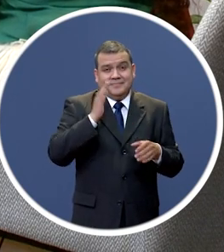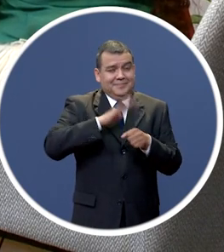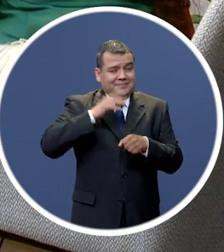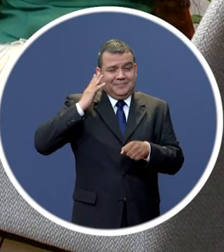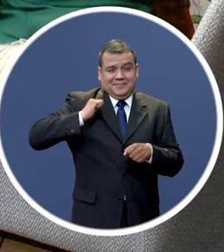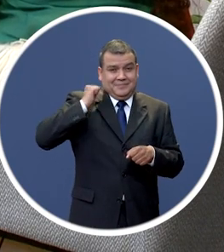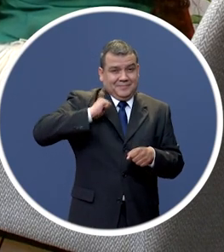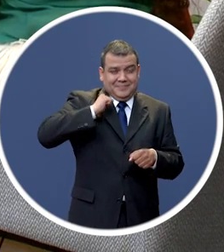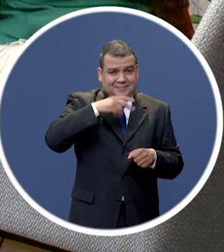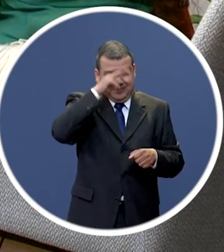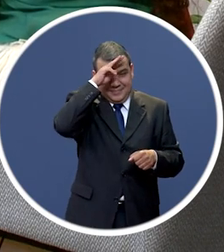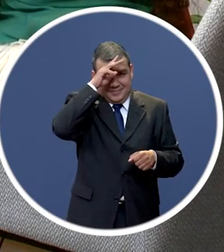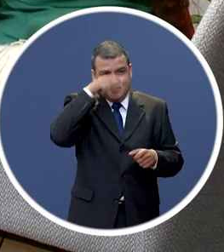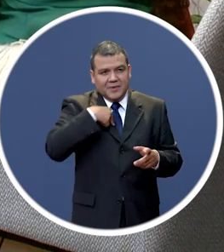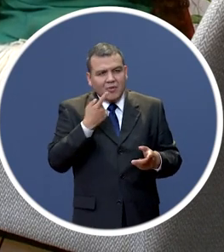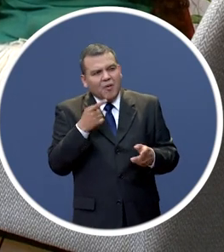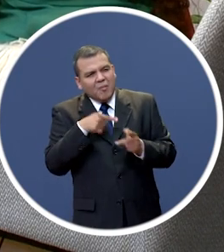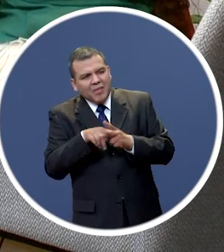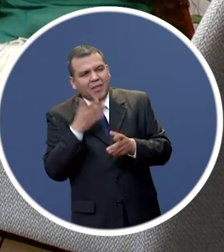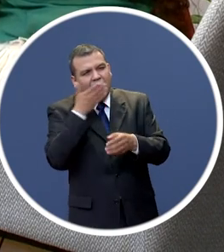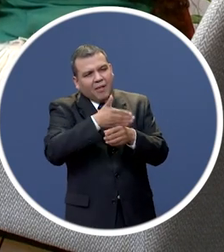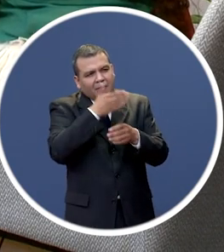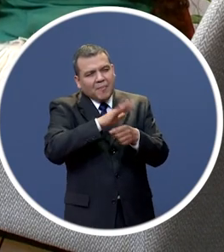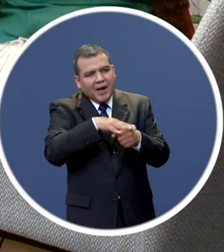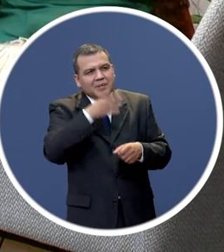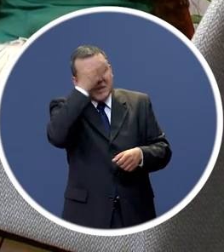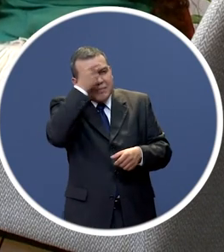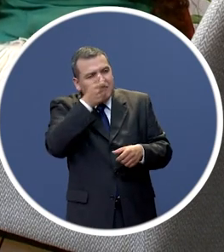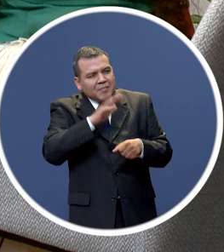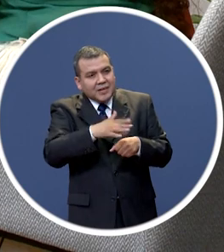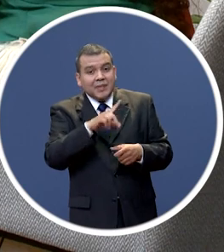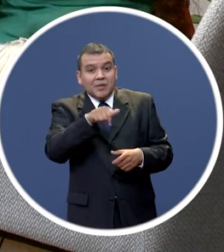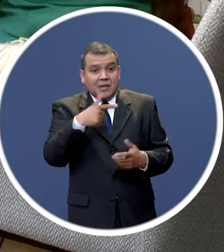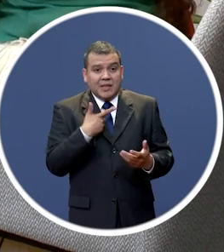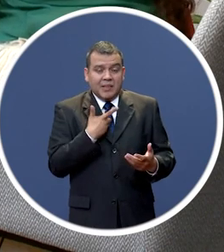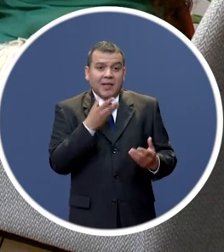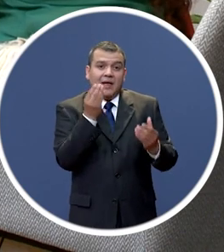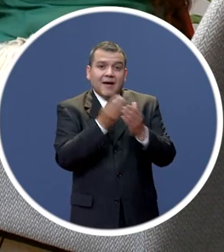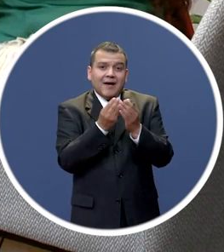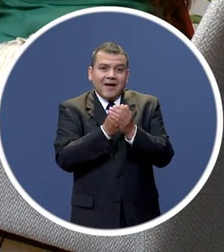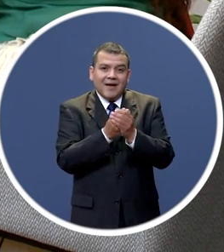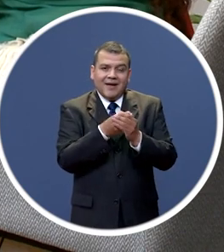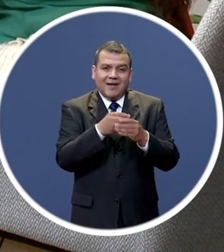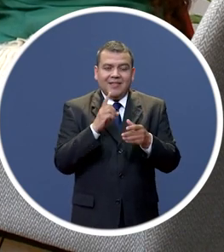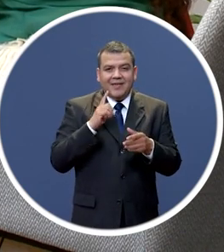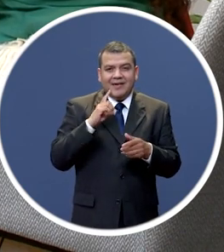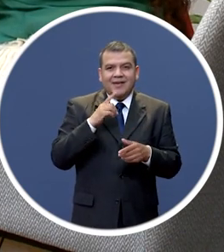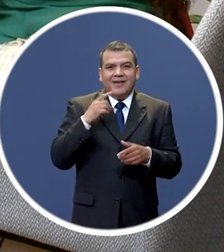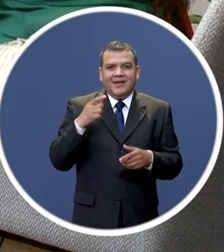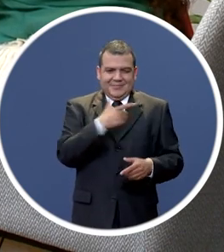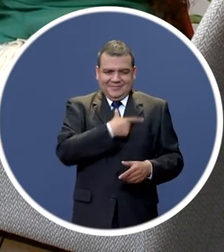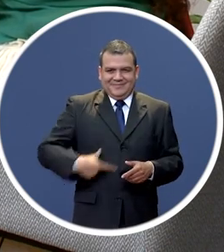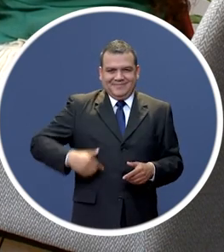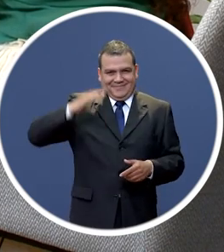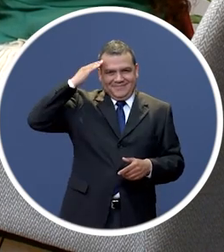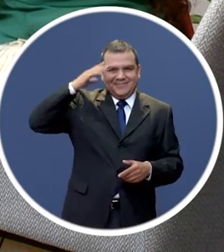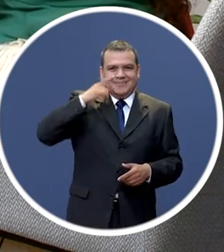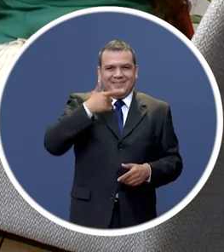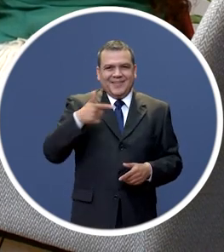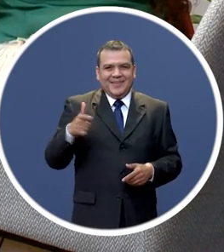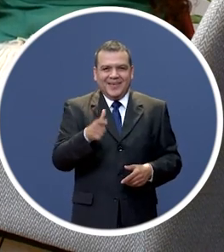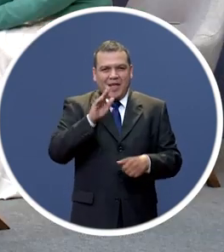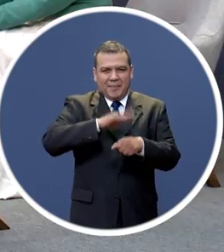luego ya a aprender un poquito más. Y en una clase de guías mayores se propuso que se incluyera la lengua de señas.